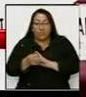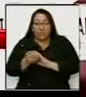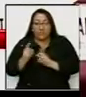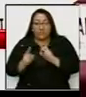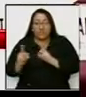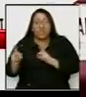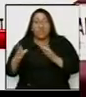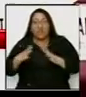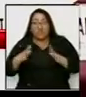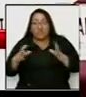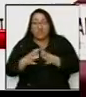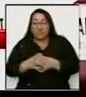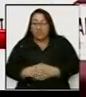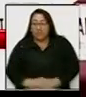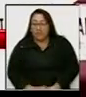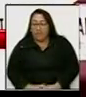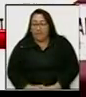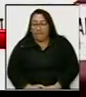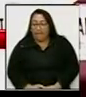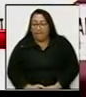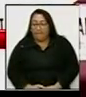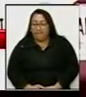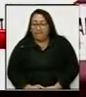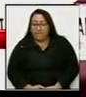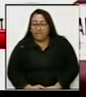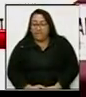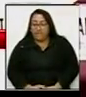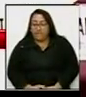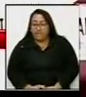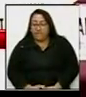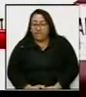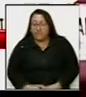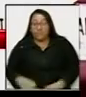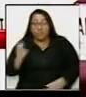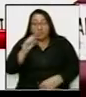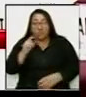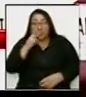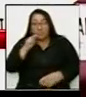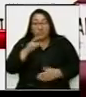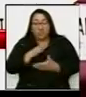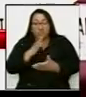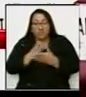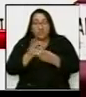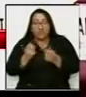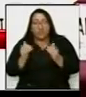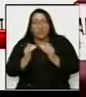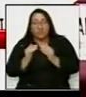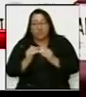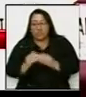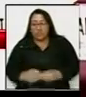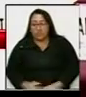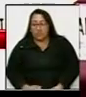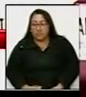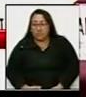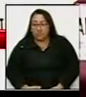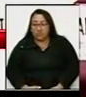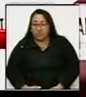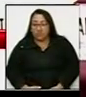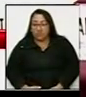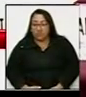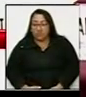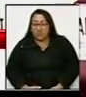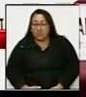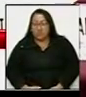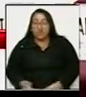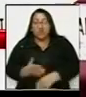de vacancia que busca impedir que sucedan problemas similares a los que tuvo el